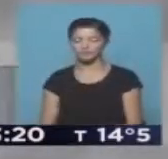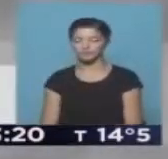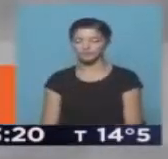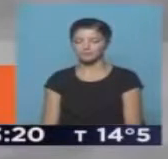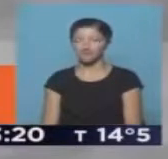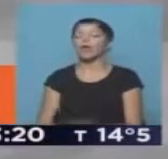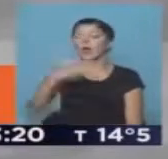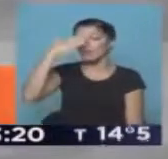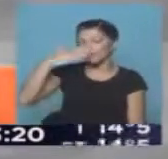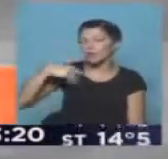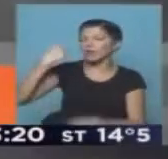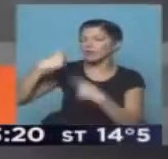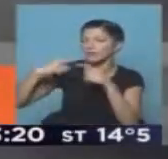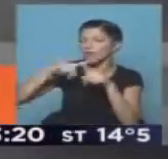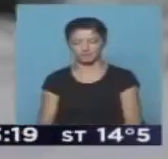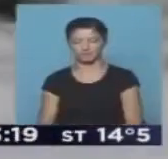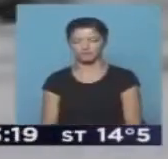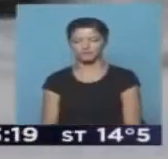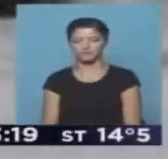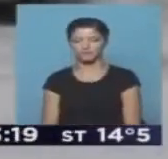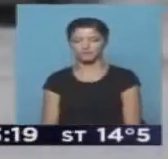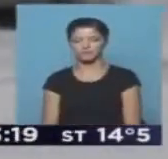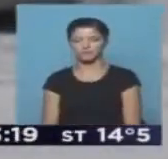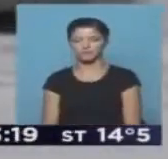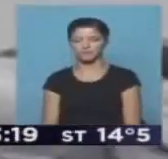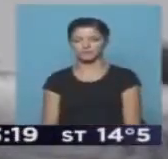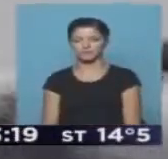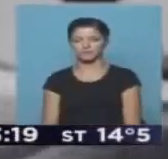escaramuzas en la frontera y temiendo